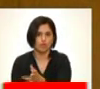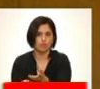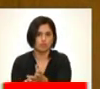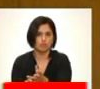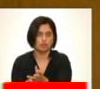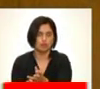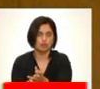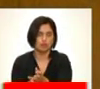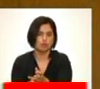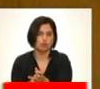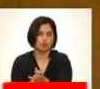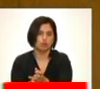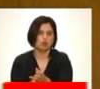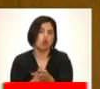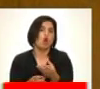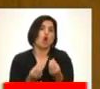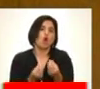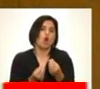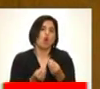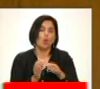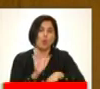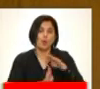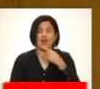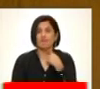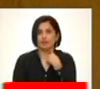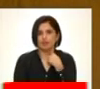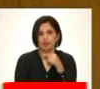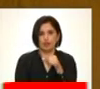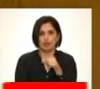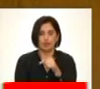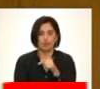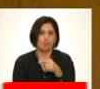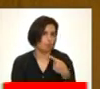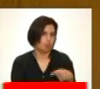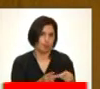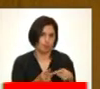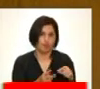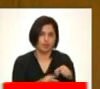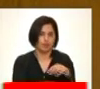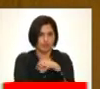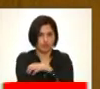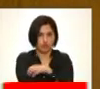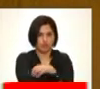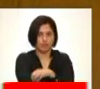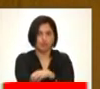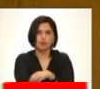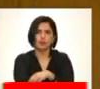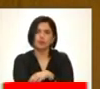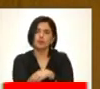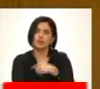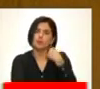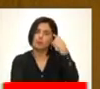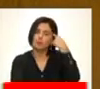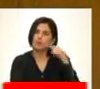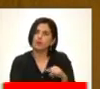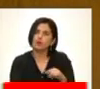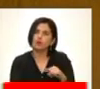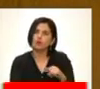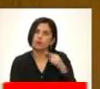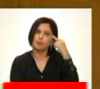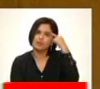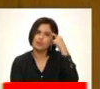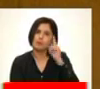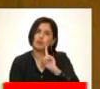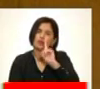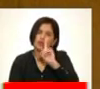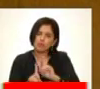las regiones evidentemente más afectadas por este tema, pero creemos que en algún minuto, presidente, en esta